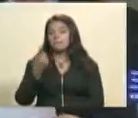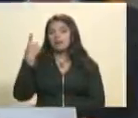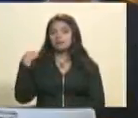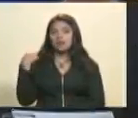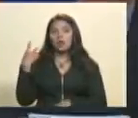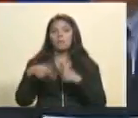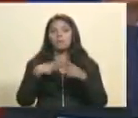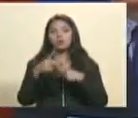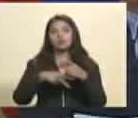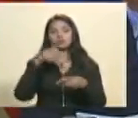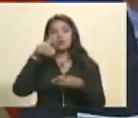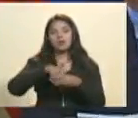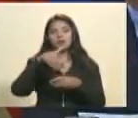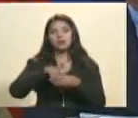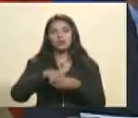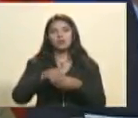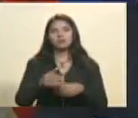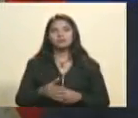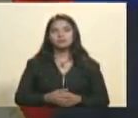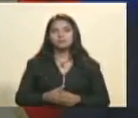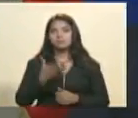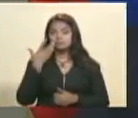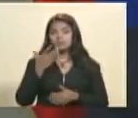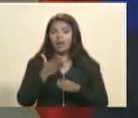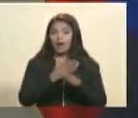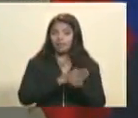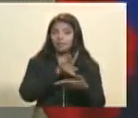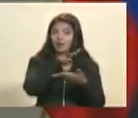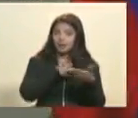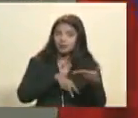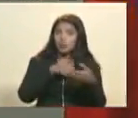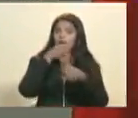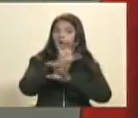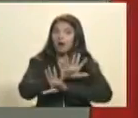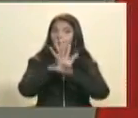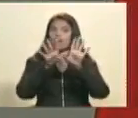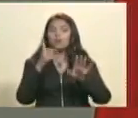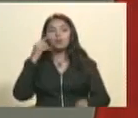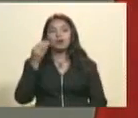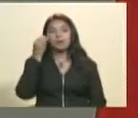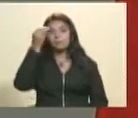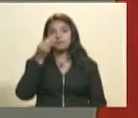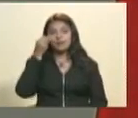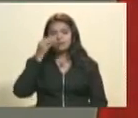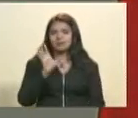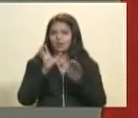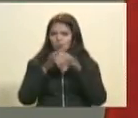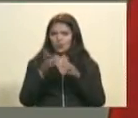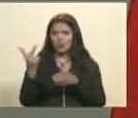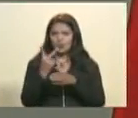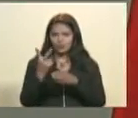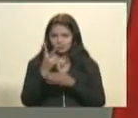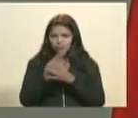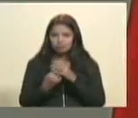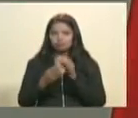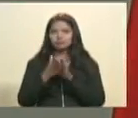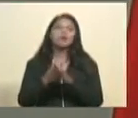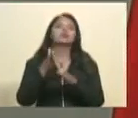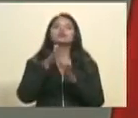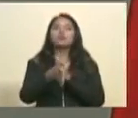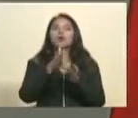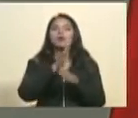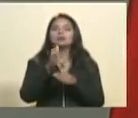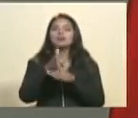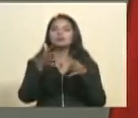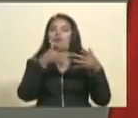proceso electoral. Anteriormente leyó un comunicado y quedó clara la posición del Consejo Moral Republicano acerca de las sanciones que el